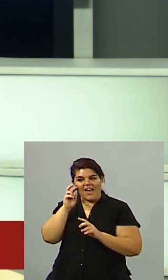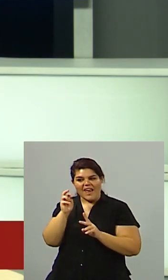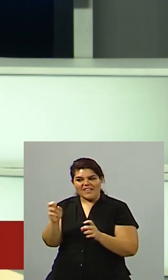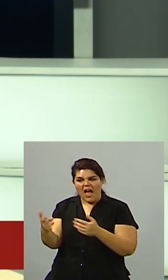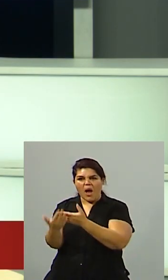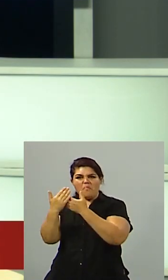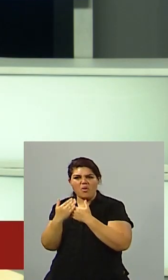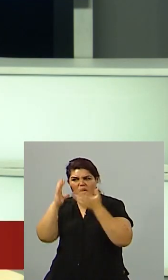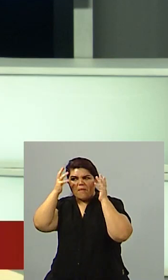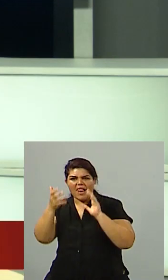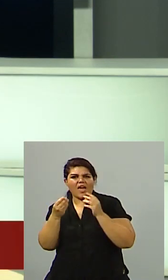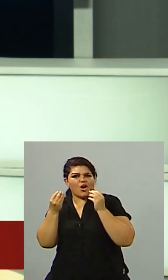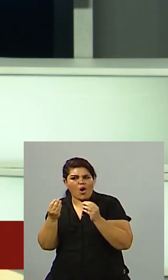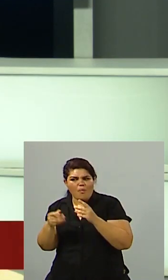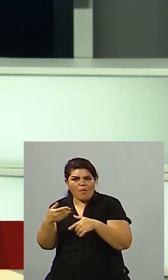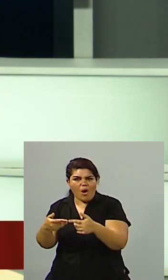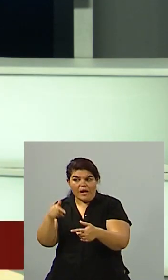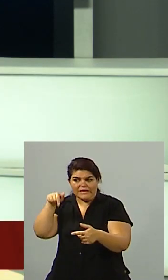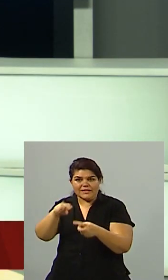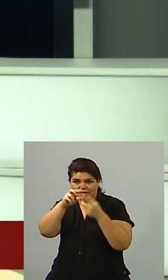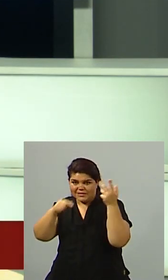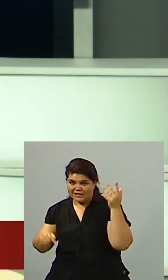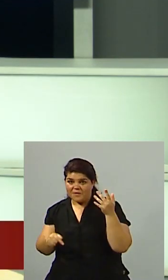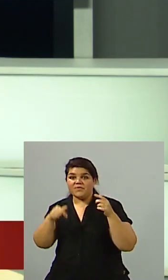de la pausa, porque nos tenemos que ir a un corte. Estamos en